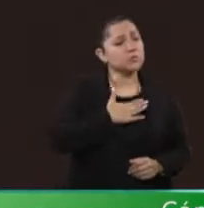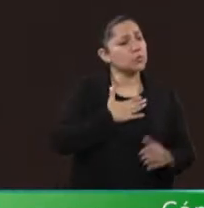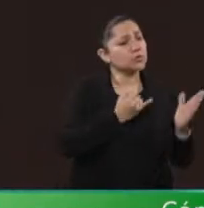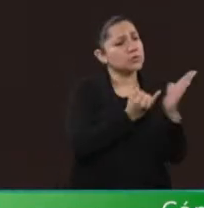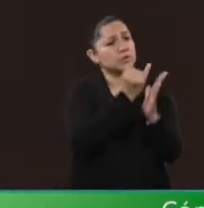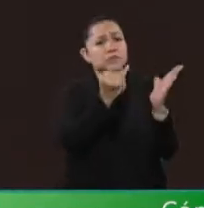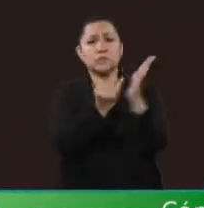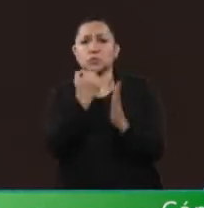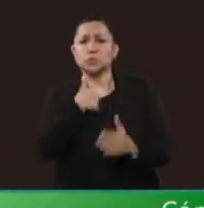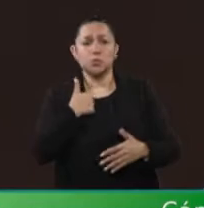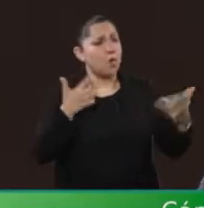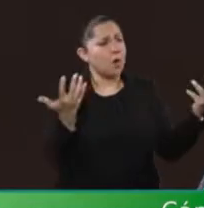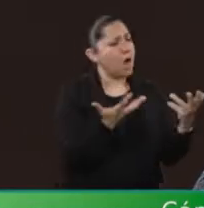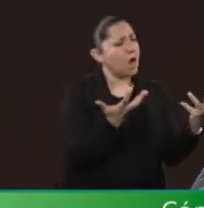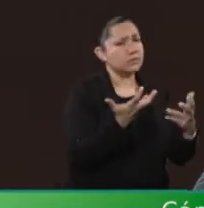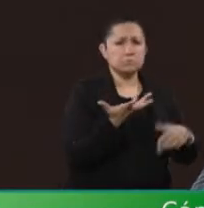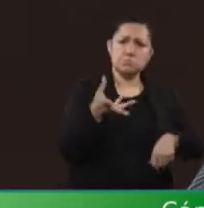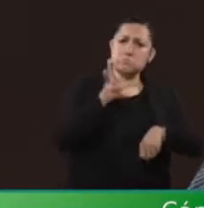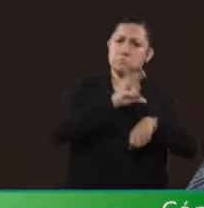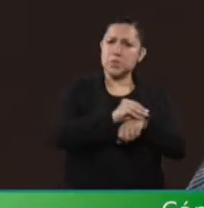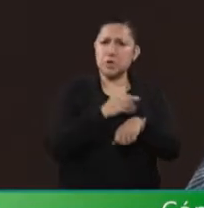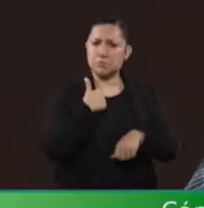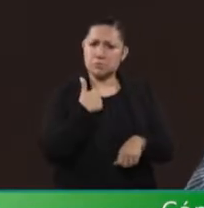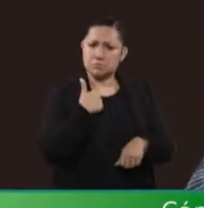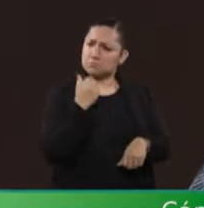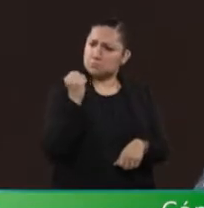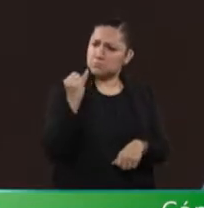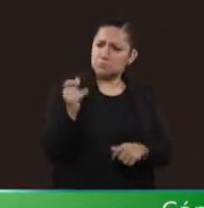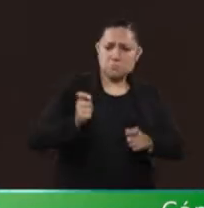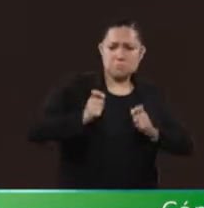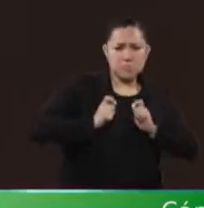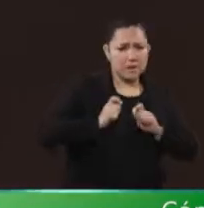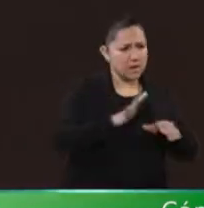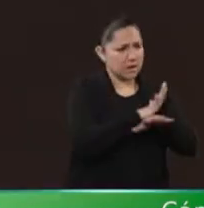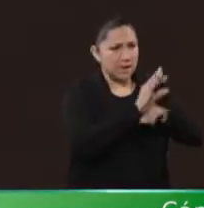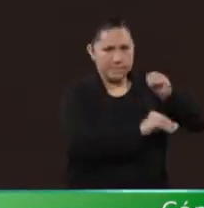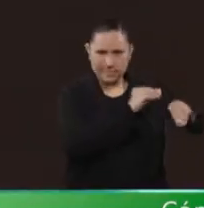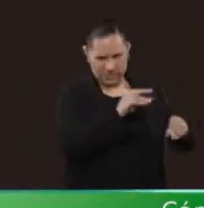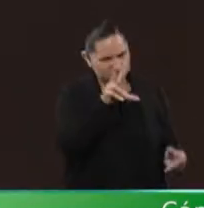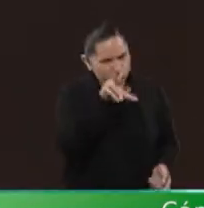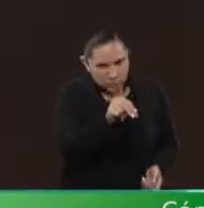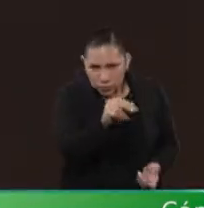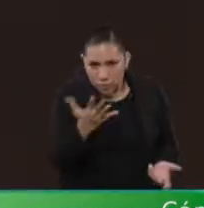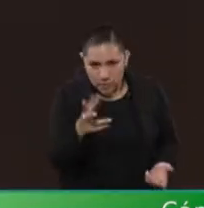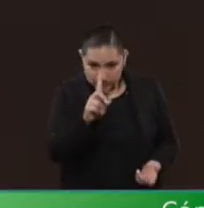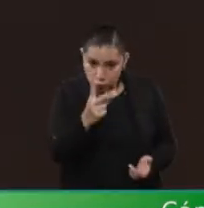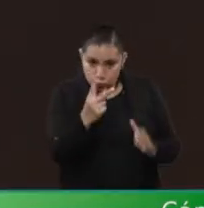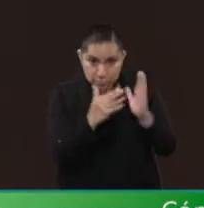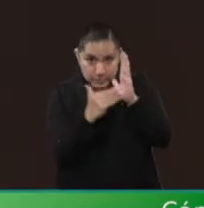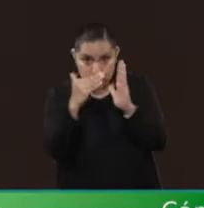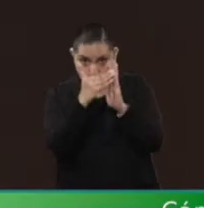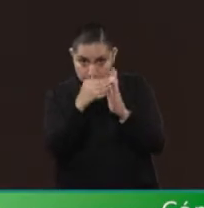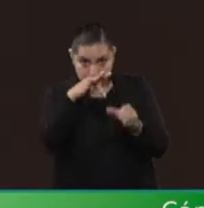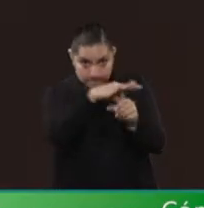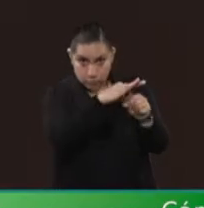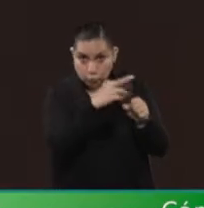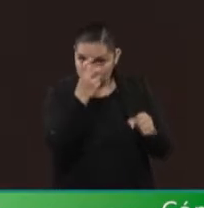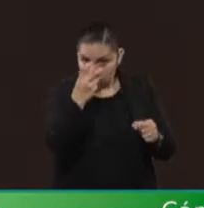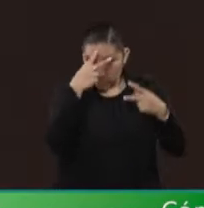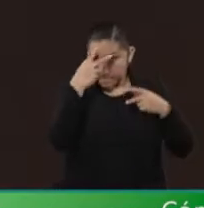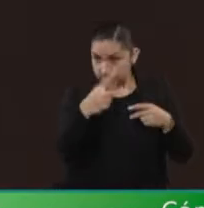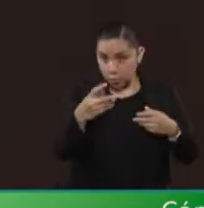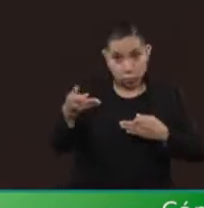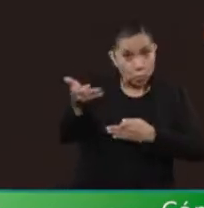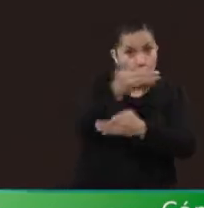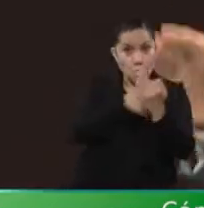de votos. El pueblo de México son más de 100 millones de votos. Sépanlo bien y grábenselo bien. Y léanlo